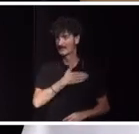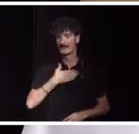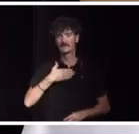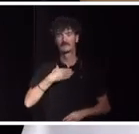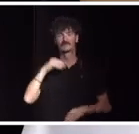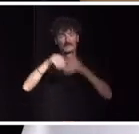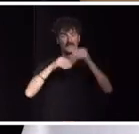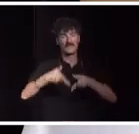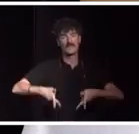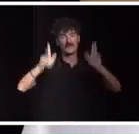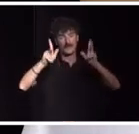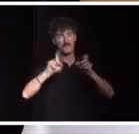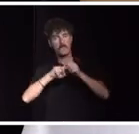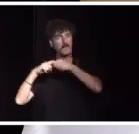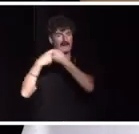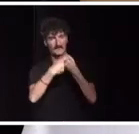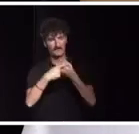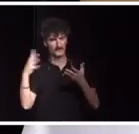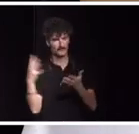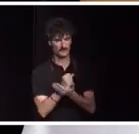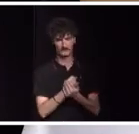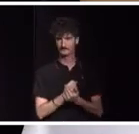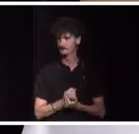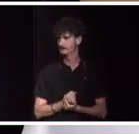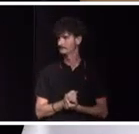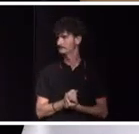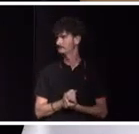democracia y participación.